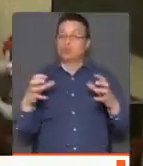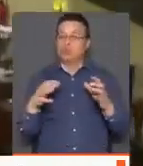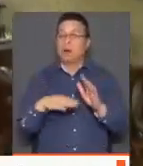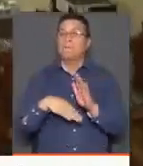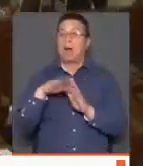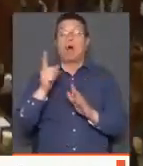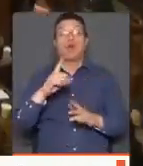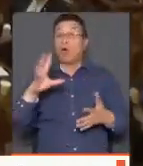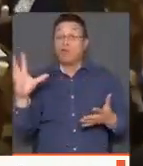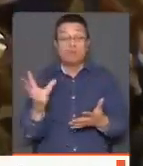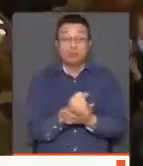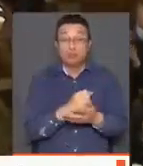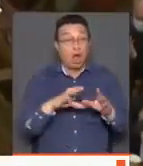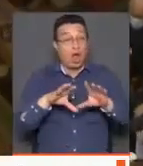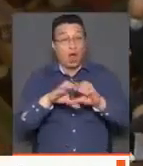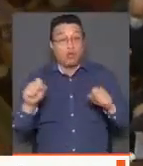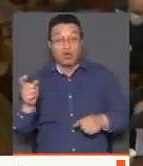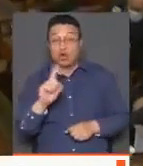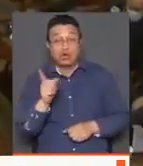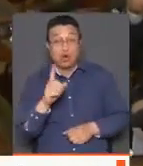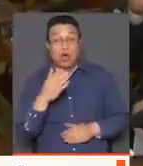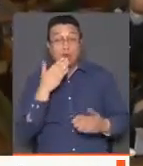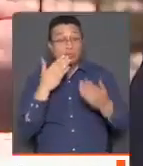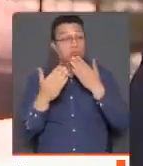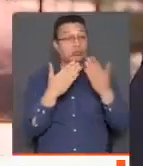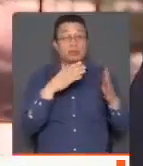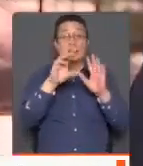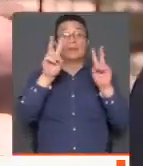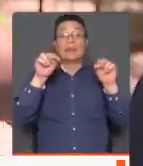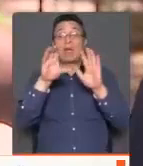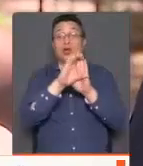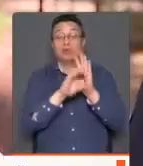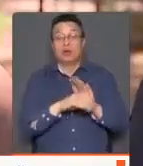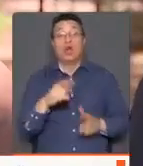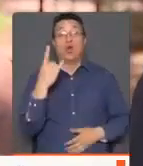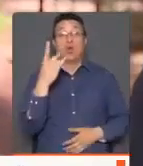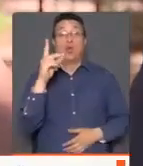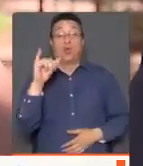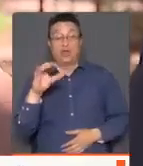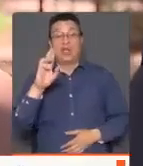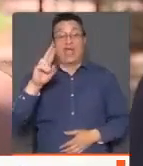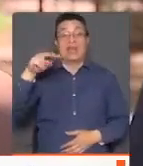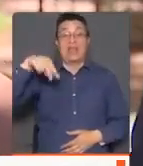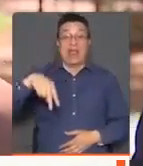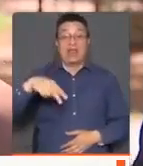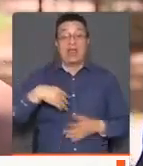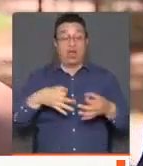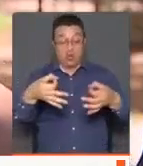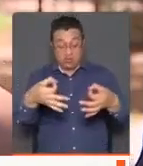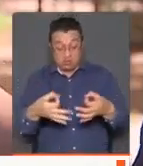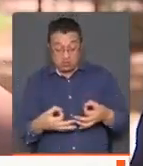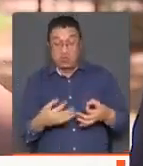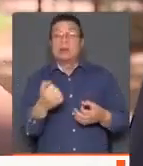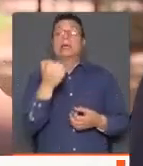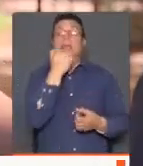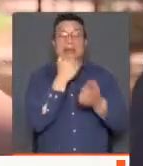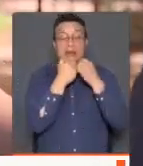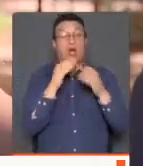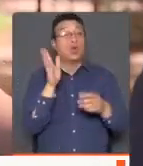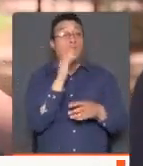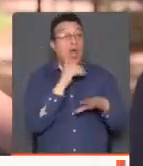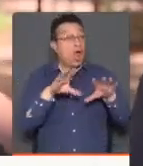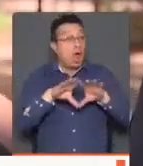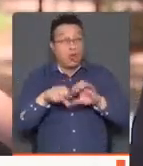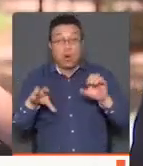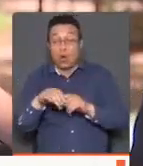se logre consenso en la discusión constitucional. La UDI y Renovación Nacional están sacando mal las cuentas. Si no hay acuerdo constitucional y al